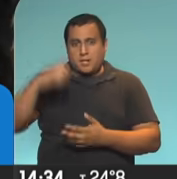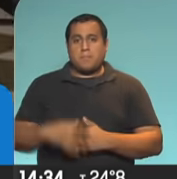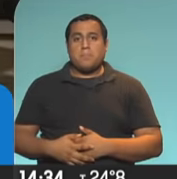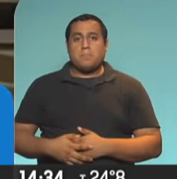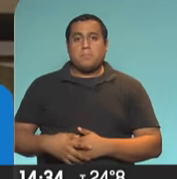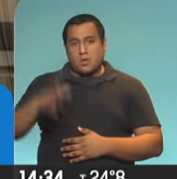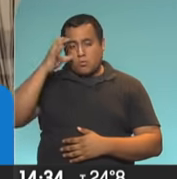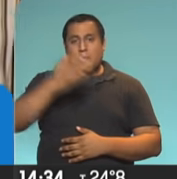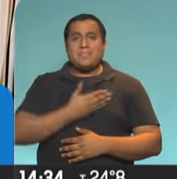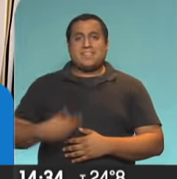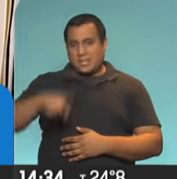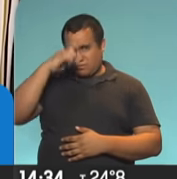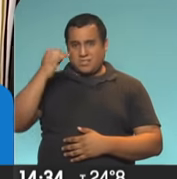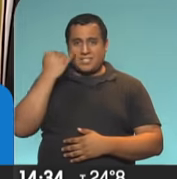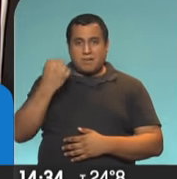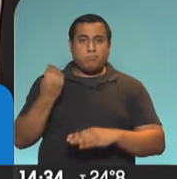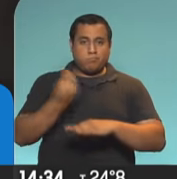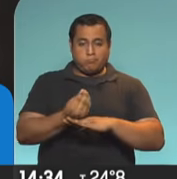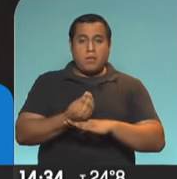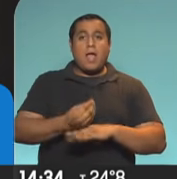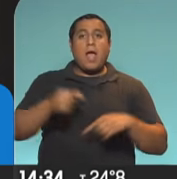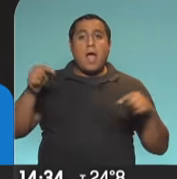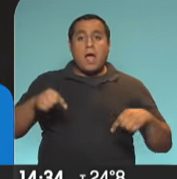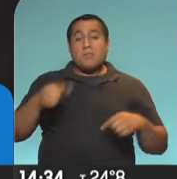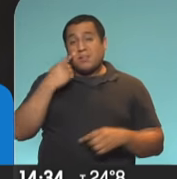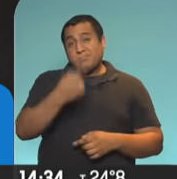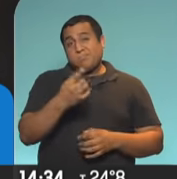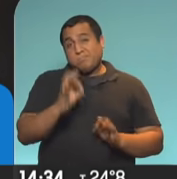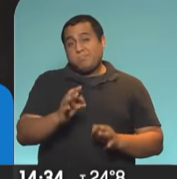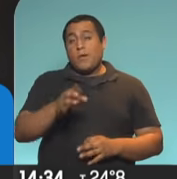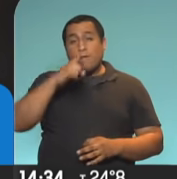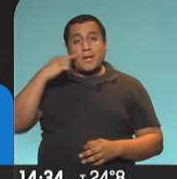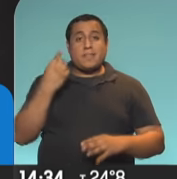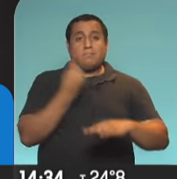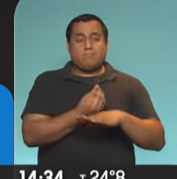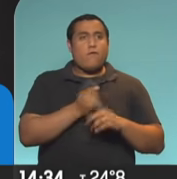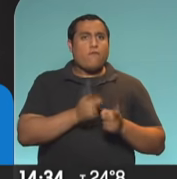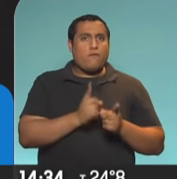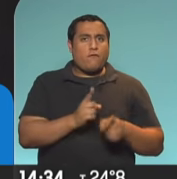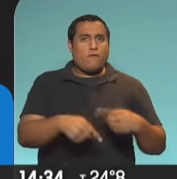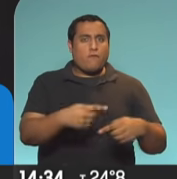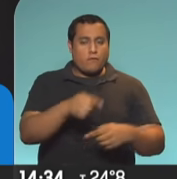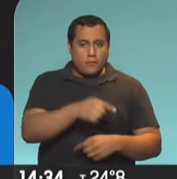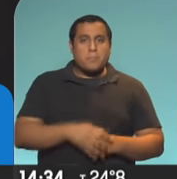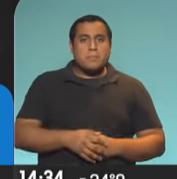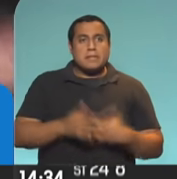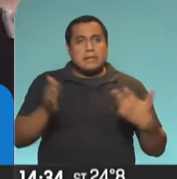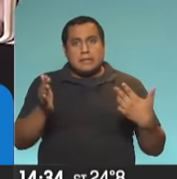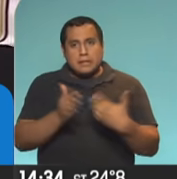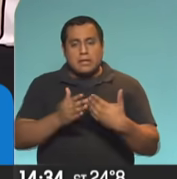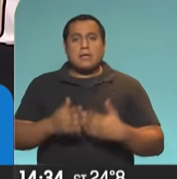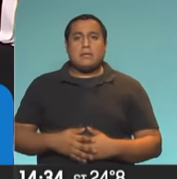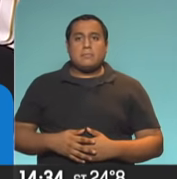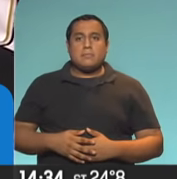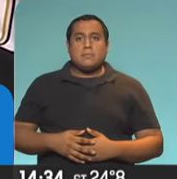estuvo el presidente de la Nación, ahora con la presencia, está justamente Alberto Fernández, todavía a metros nada más